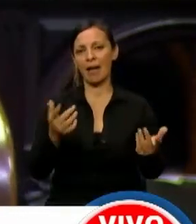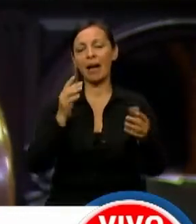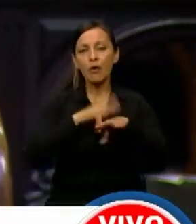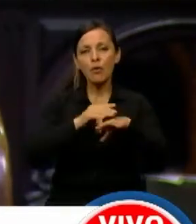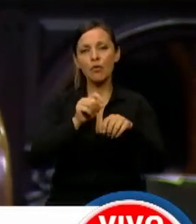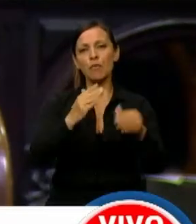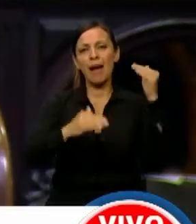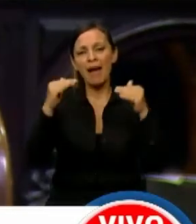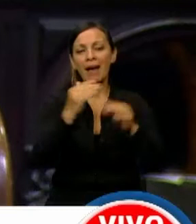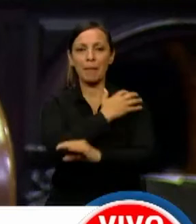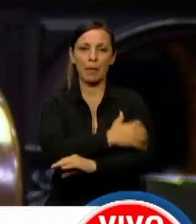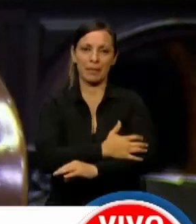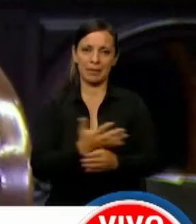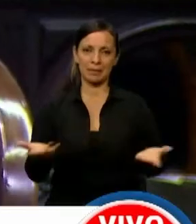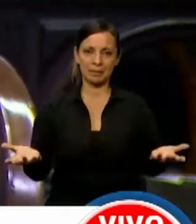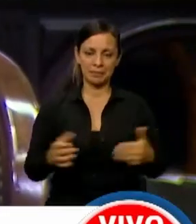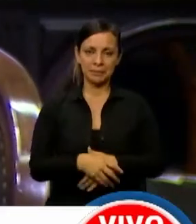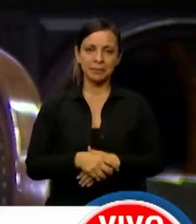niveles de pobreza.